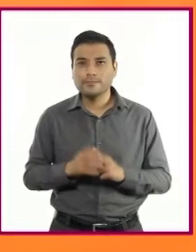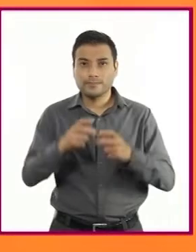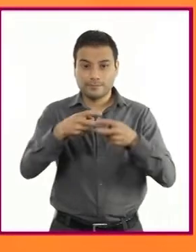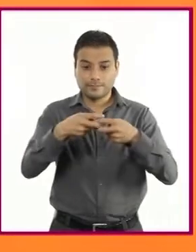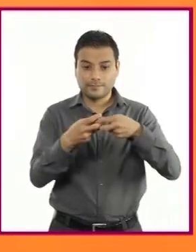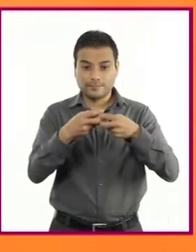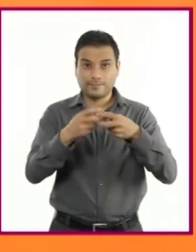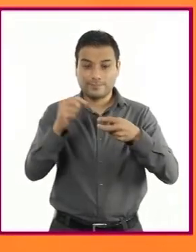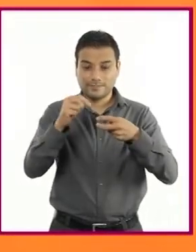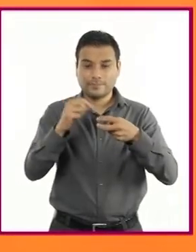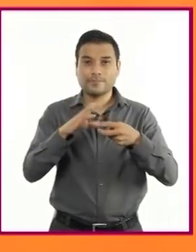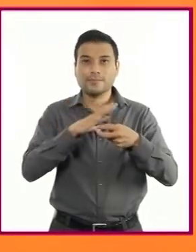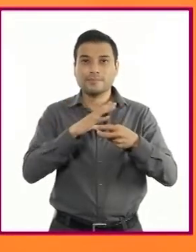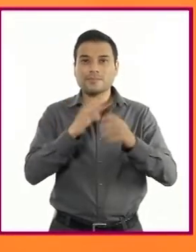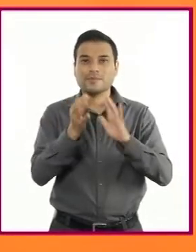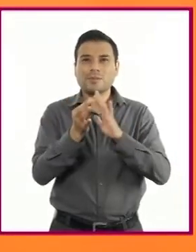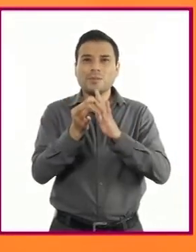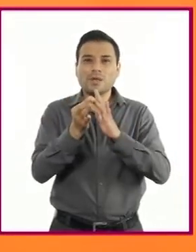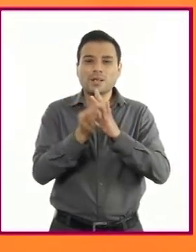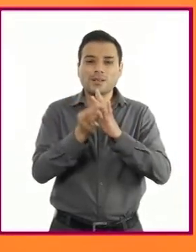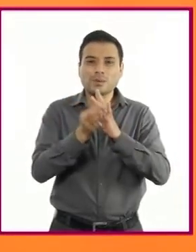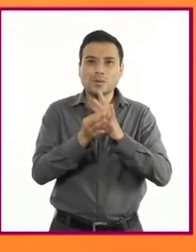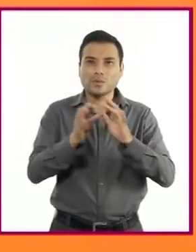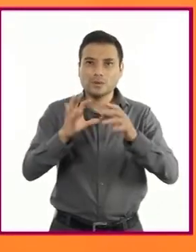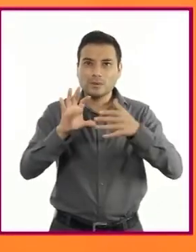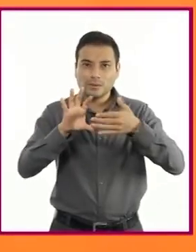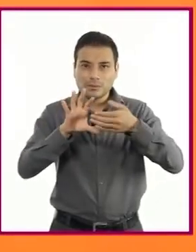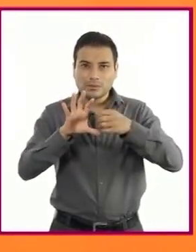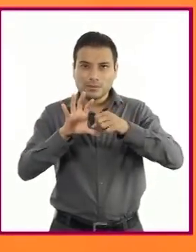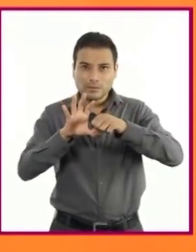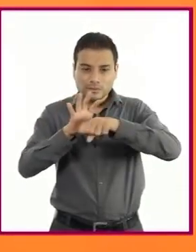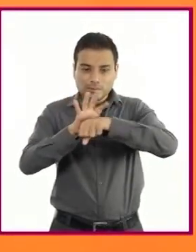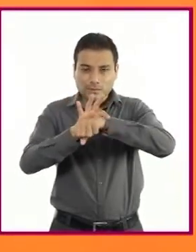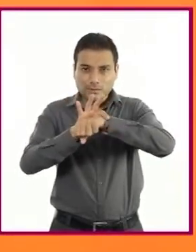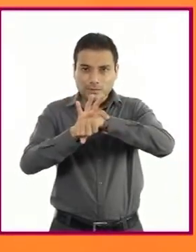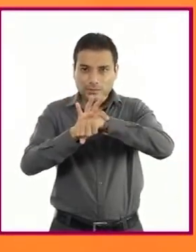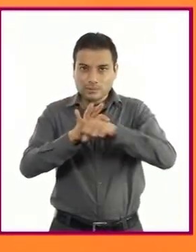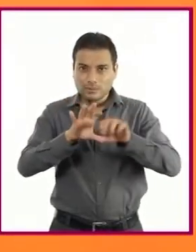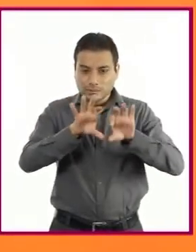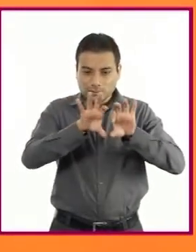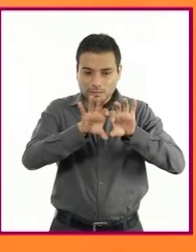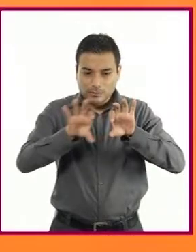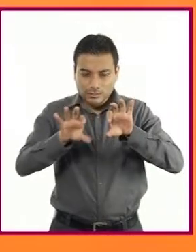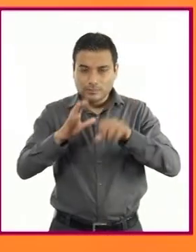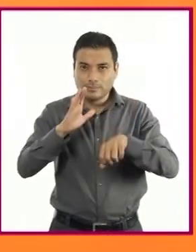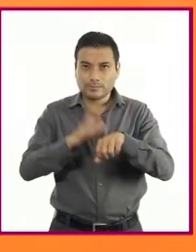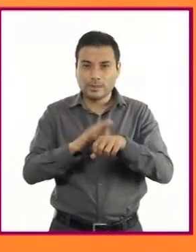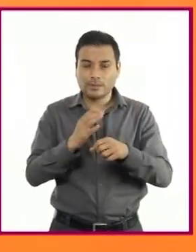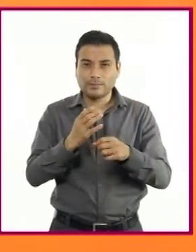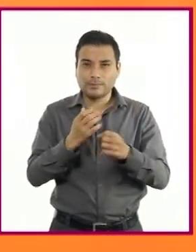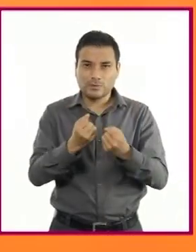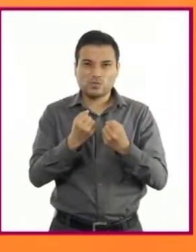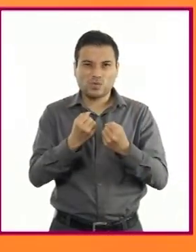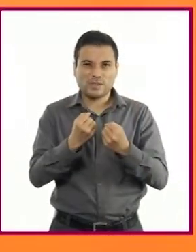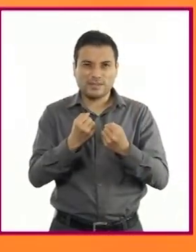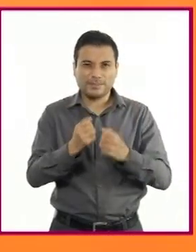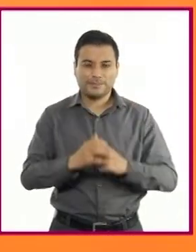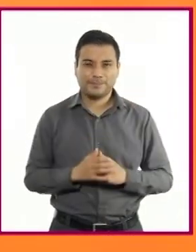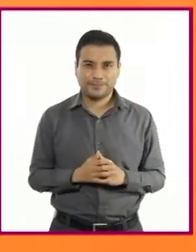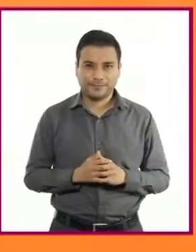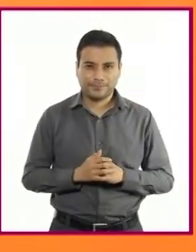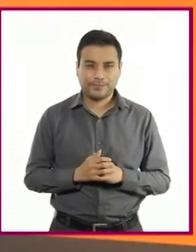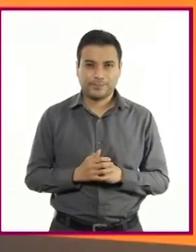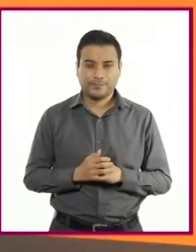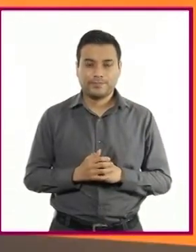que aumentan la profundidad de las cavidades articulaciones para mejorar la retención de los huesos en su